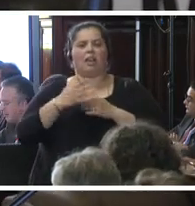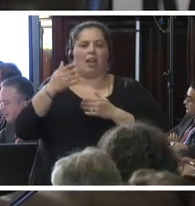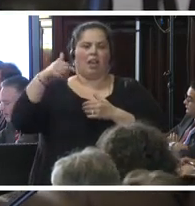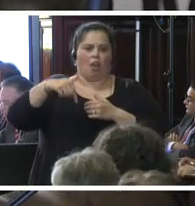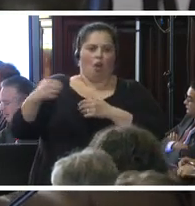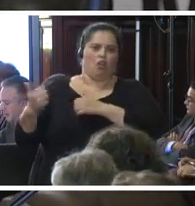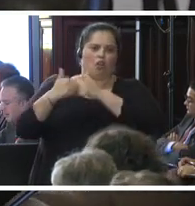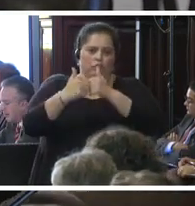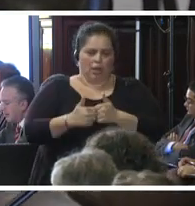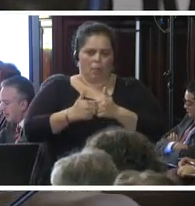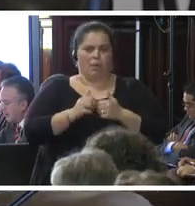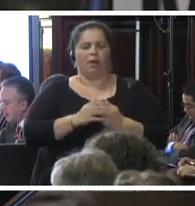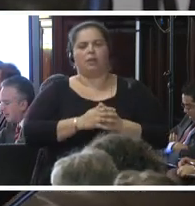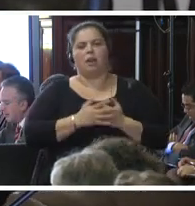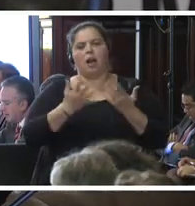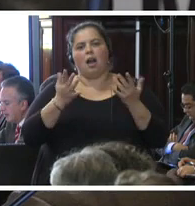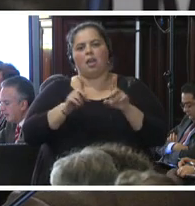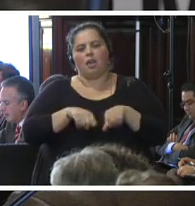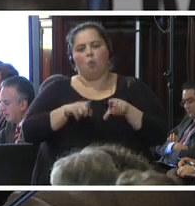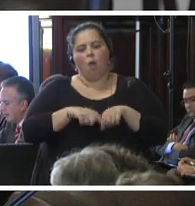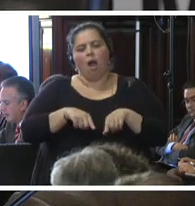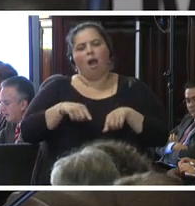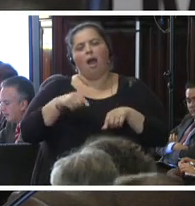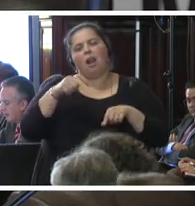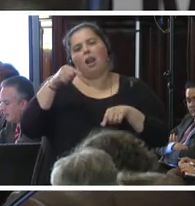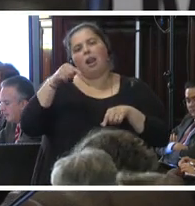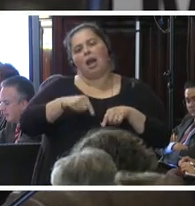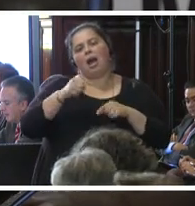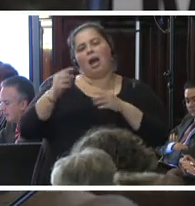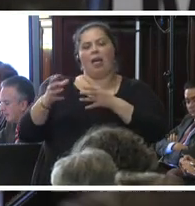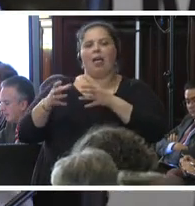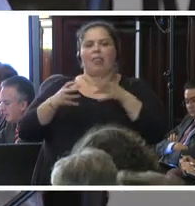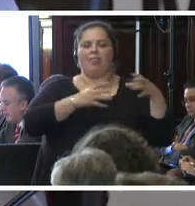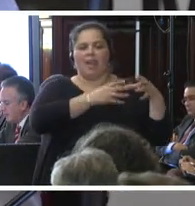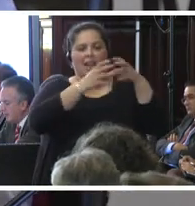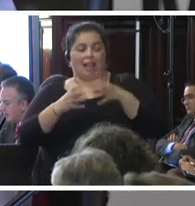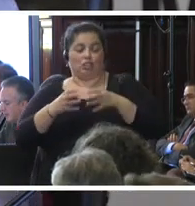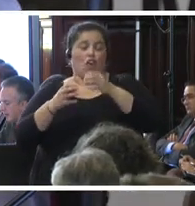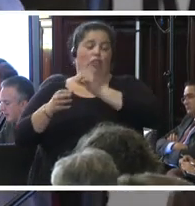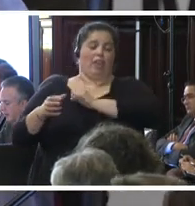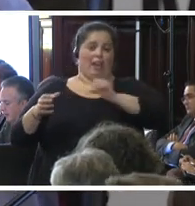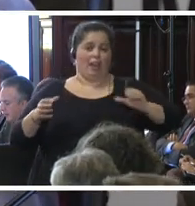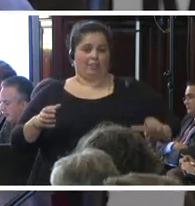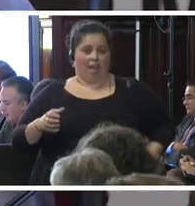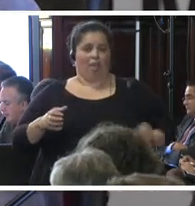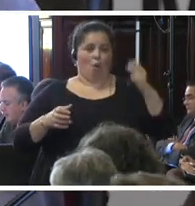hoy nos acompañan, así como a la delegación del ilustre Estado